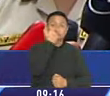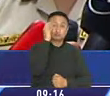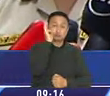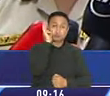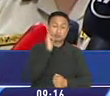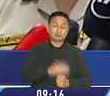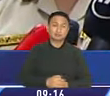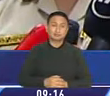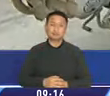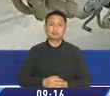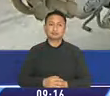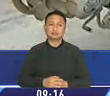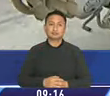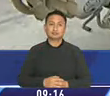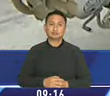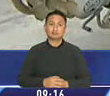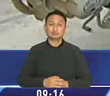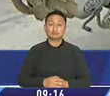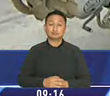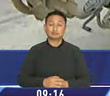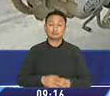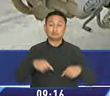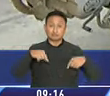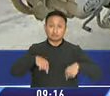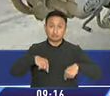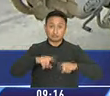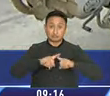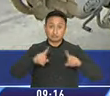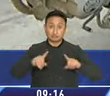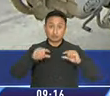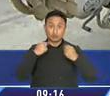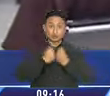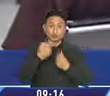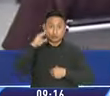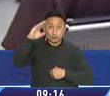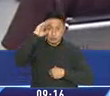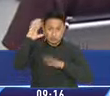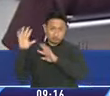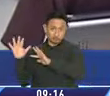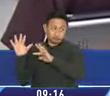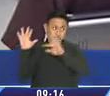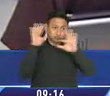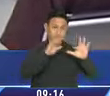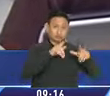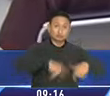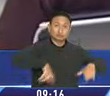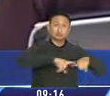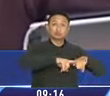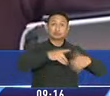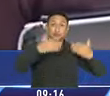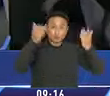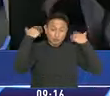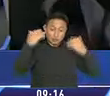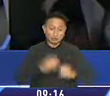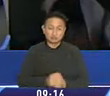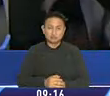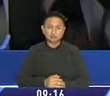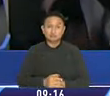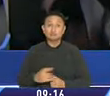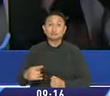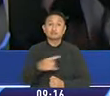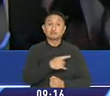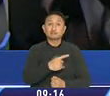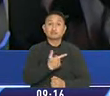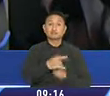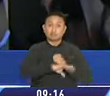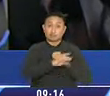sujetas a fiscalización distintas unidades policiales en varios puntos de la ciudad tratan de neutralizar